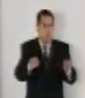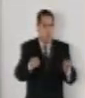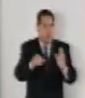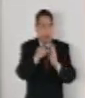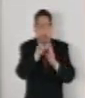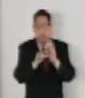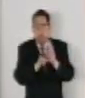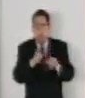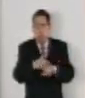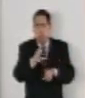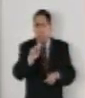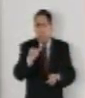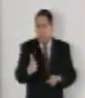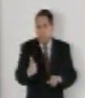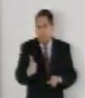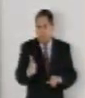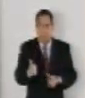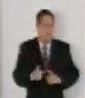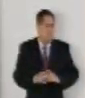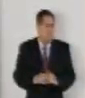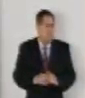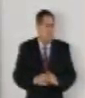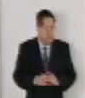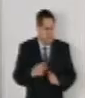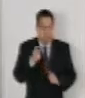artículo número 36.